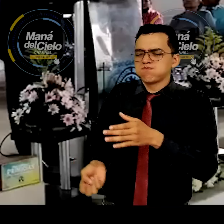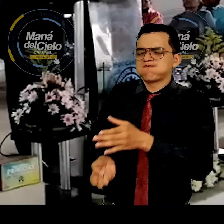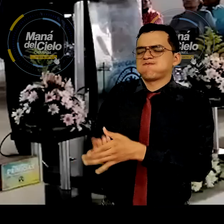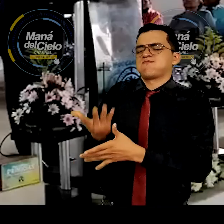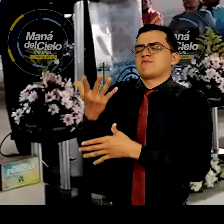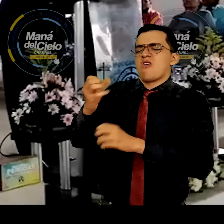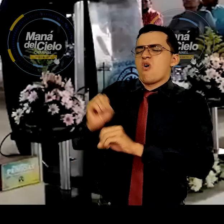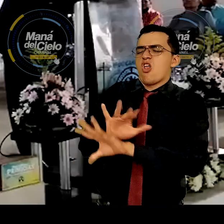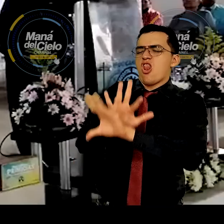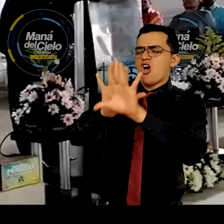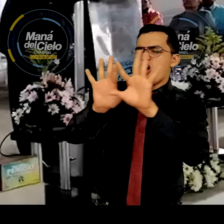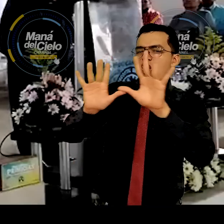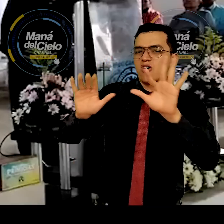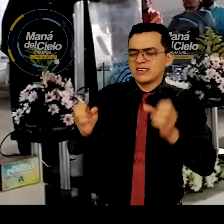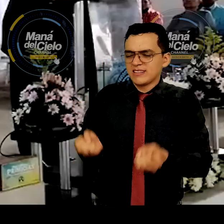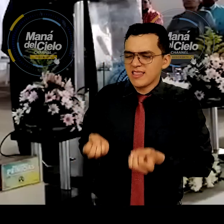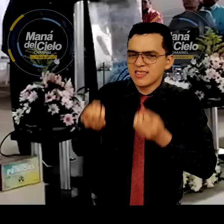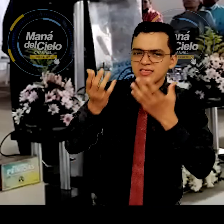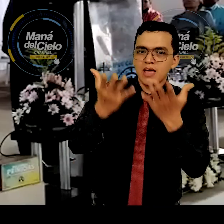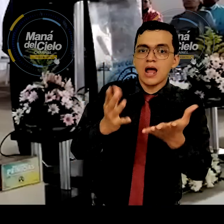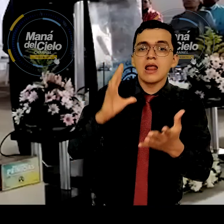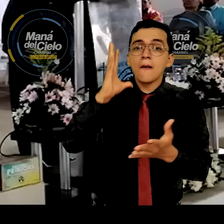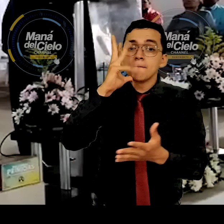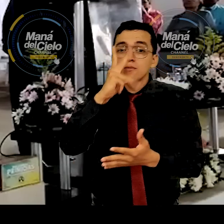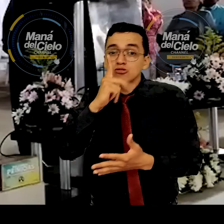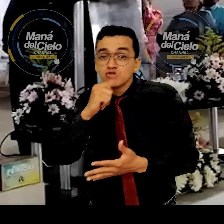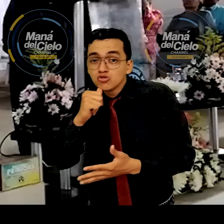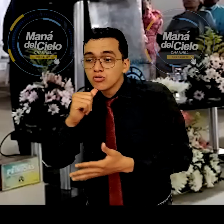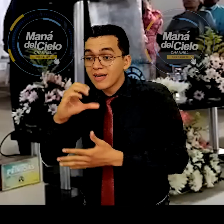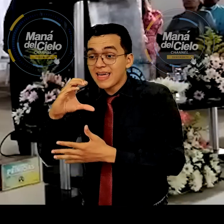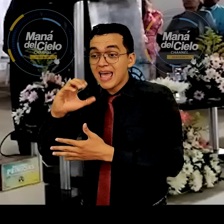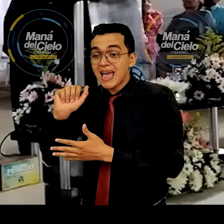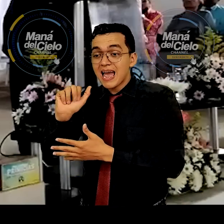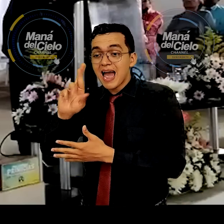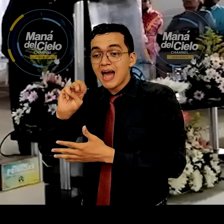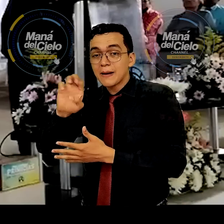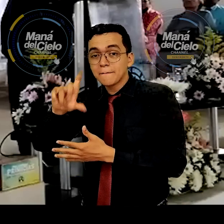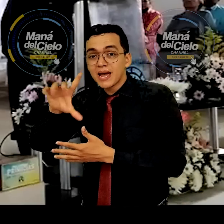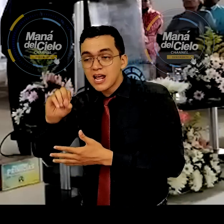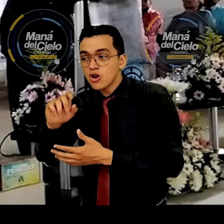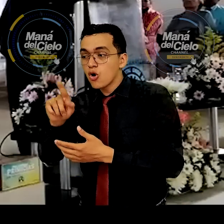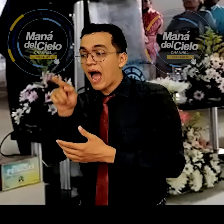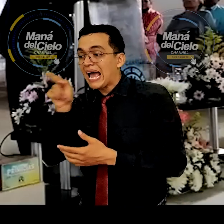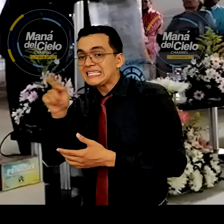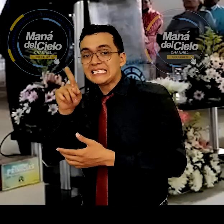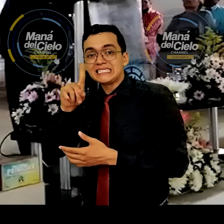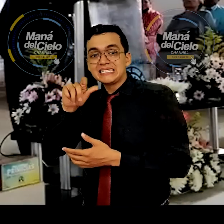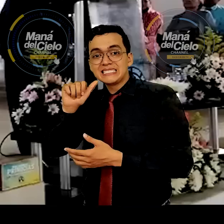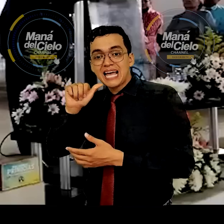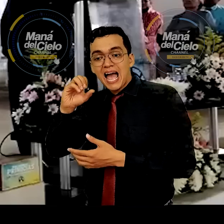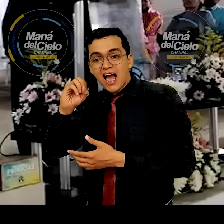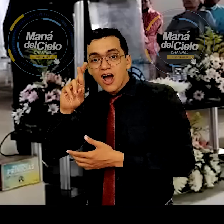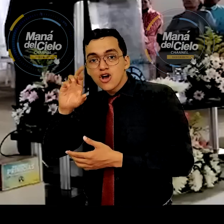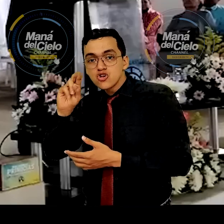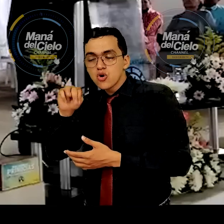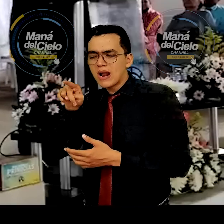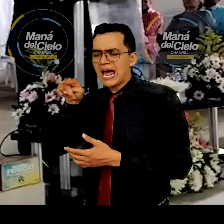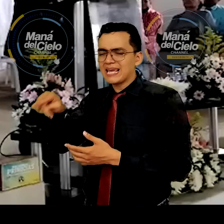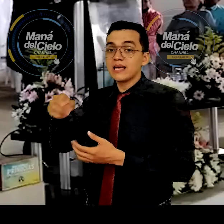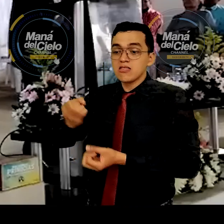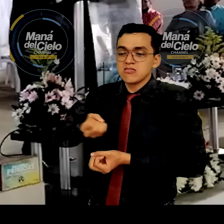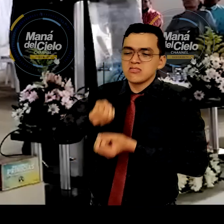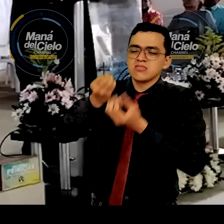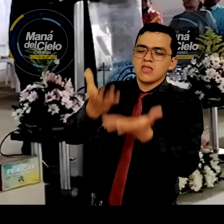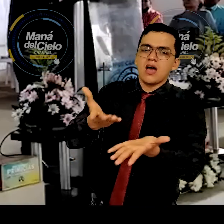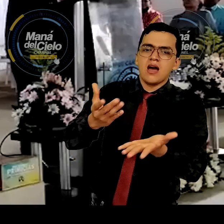dada. La hermosura del Carmelo y de Sarón. Ellos verán la gloria de Jehová. La hermosura del Dios nuestro.